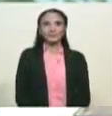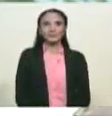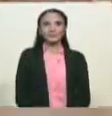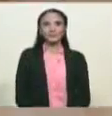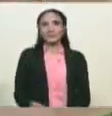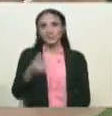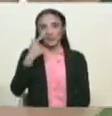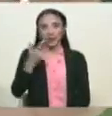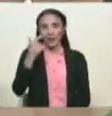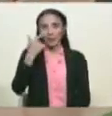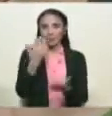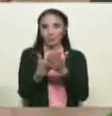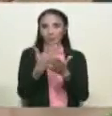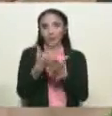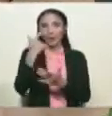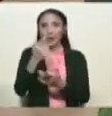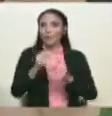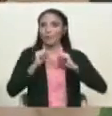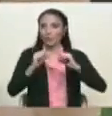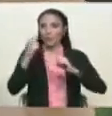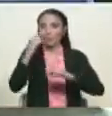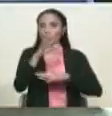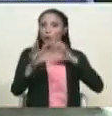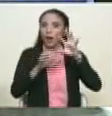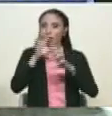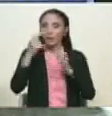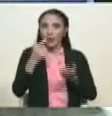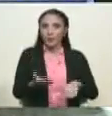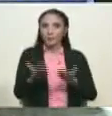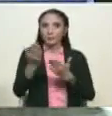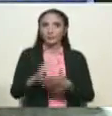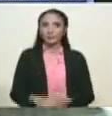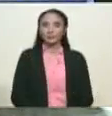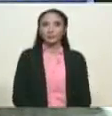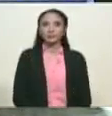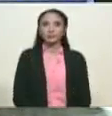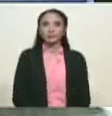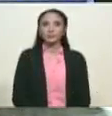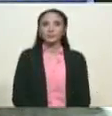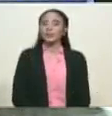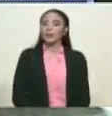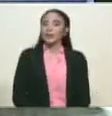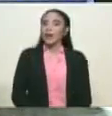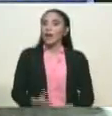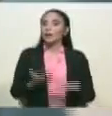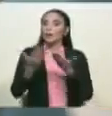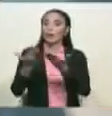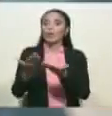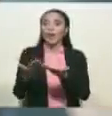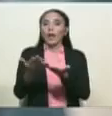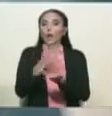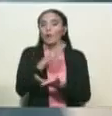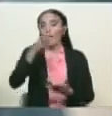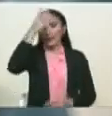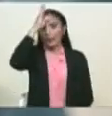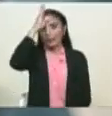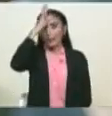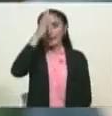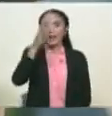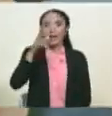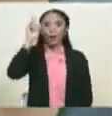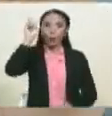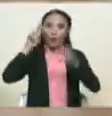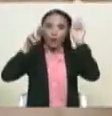Aquí lo tengo, mira, esto es pura proteína, compadre. Esto usted se lo pone a una gallina o se lo pone a un puerquito, o un conejo, o